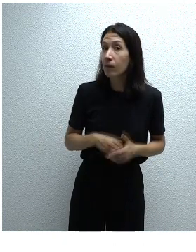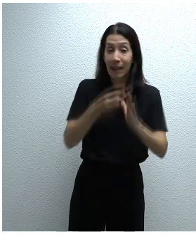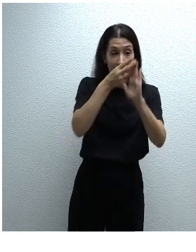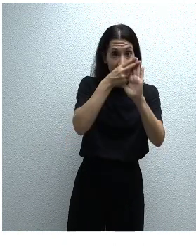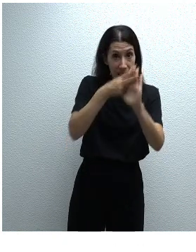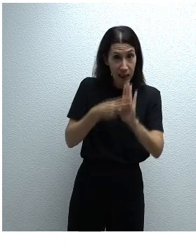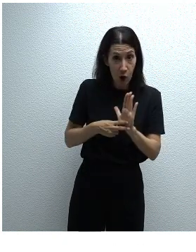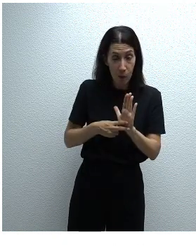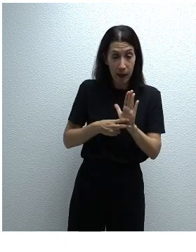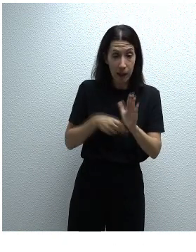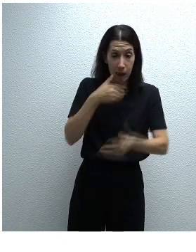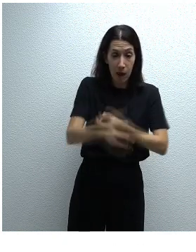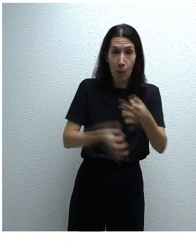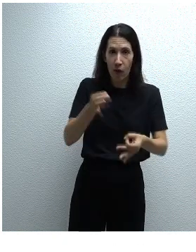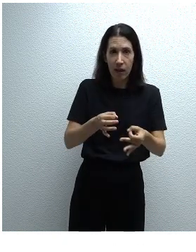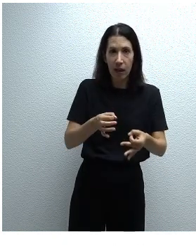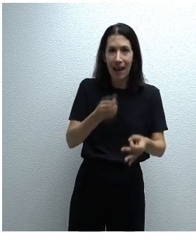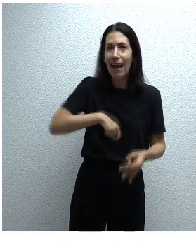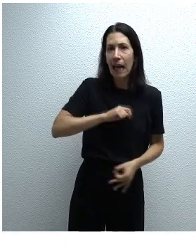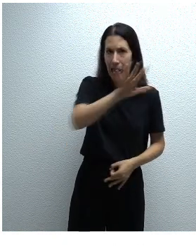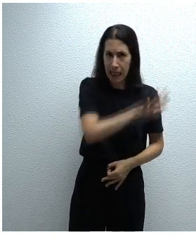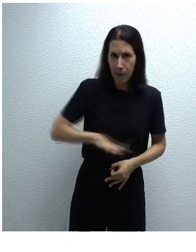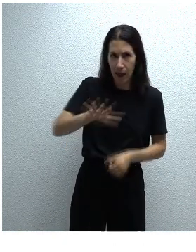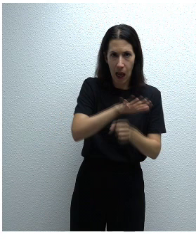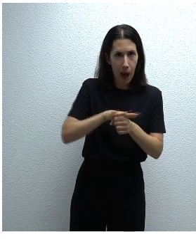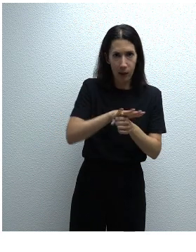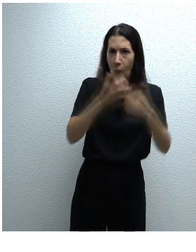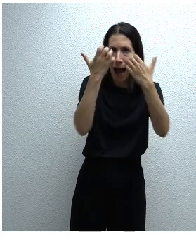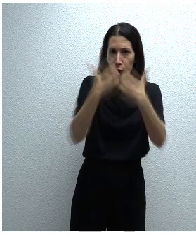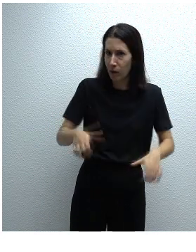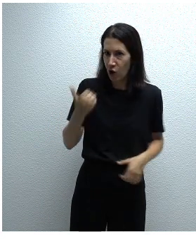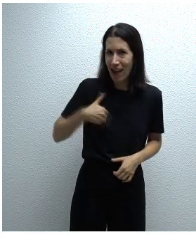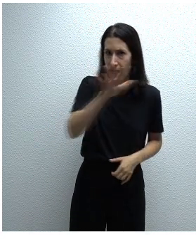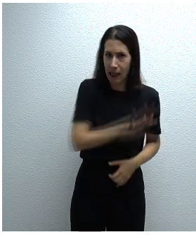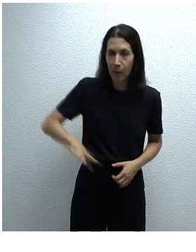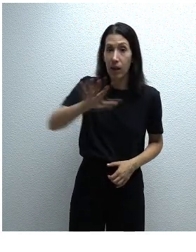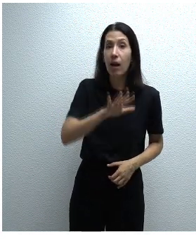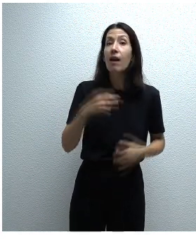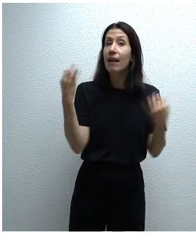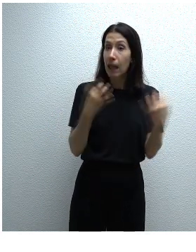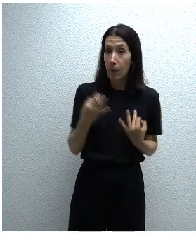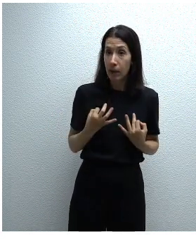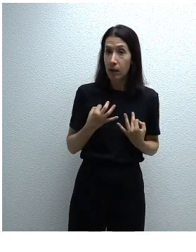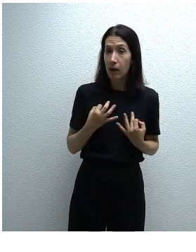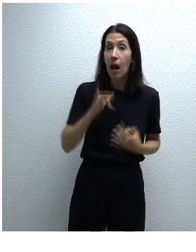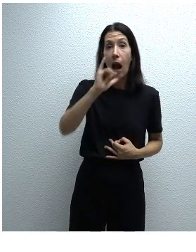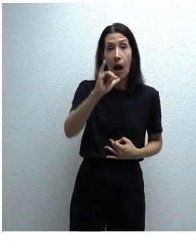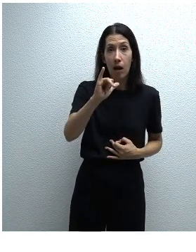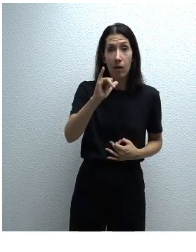normas procesales tienen vigor en todo el territorio nacional, esas entran en vigor ya. La cuestión es que sustantivamente hay